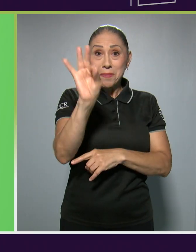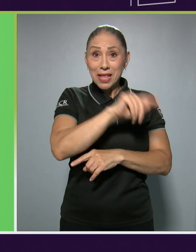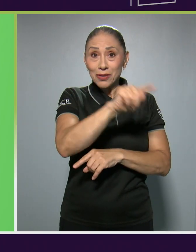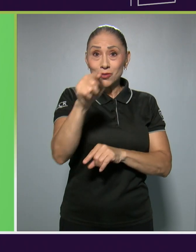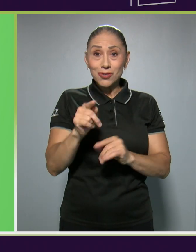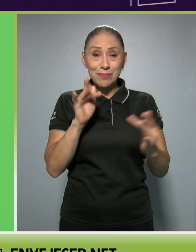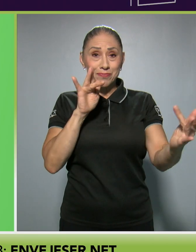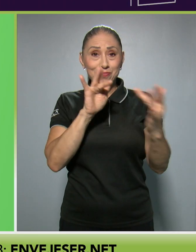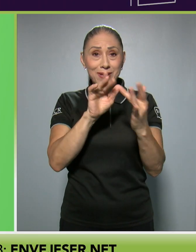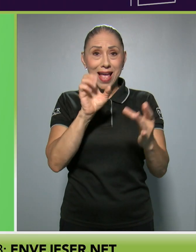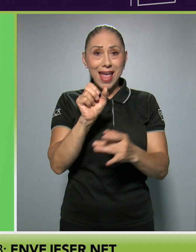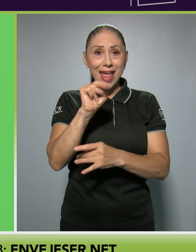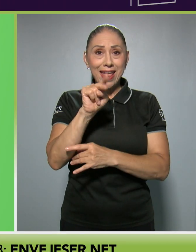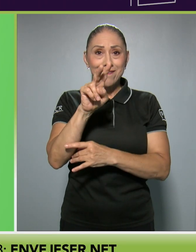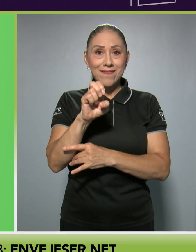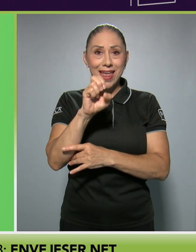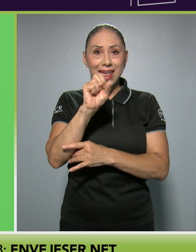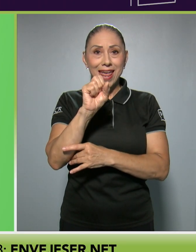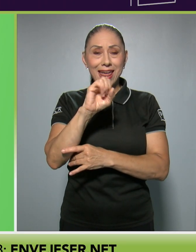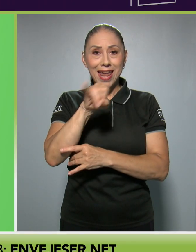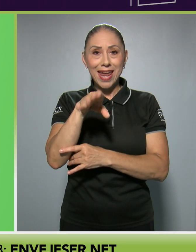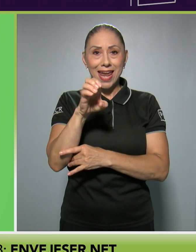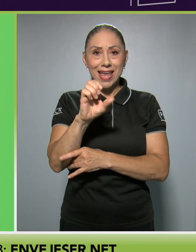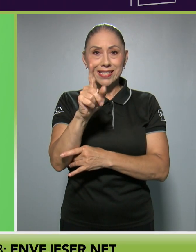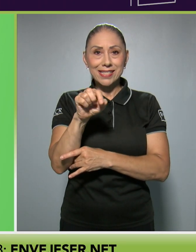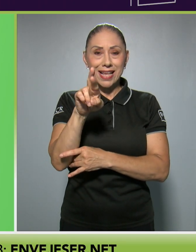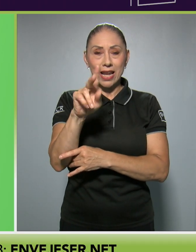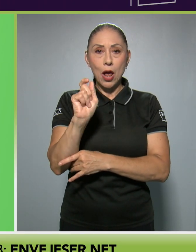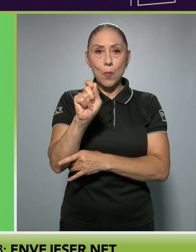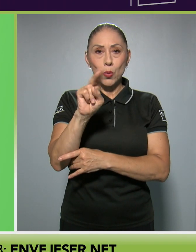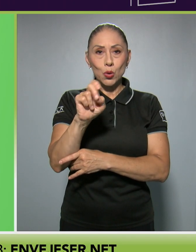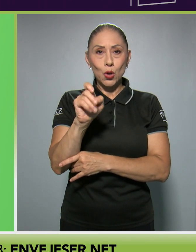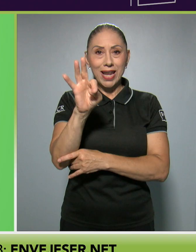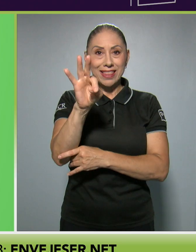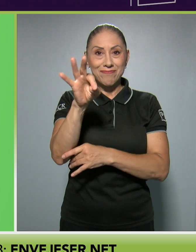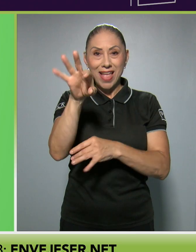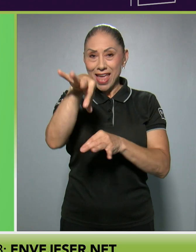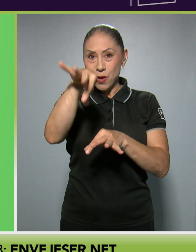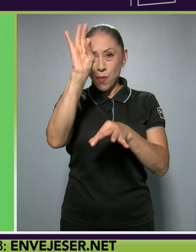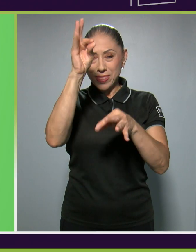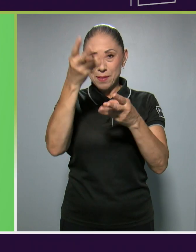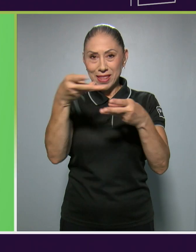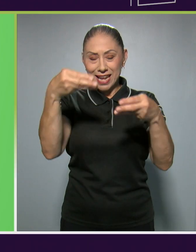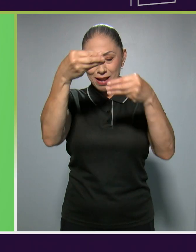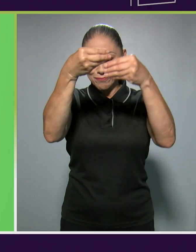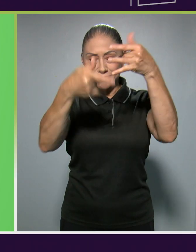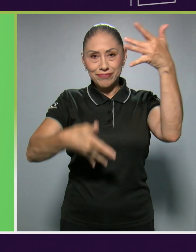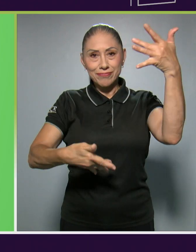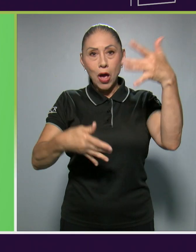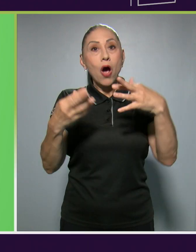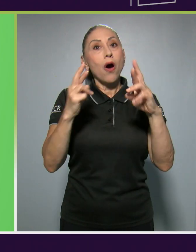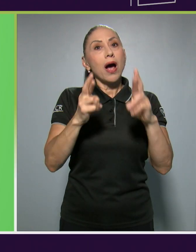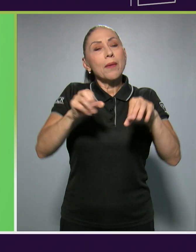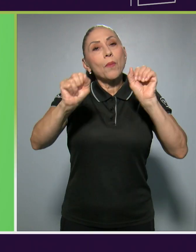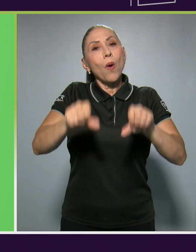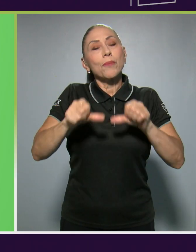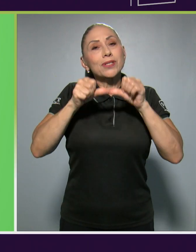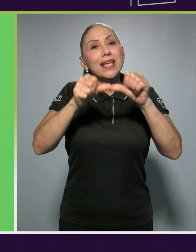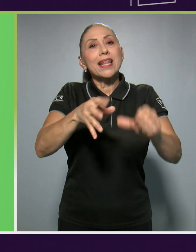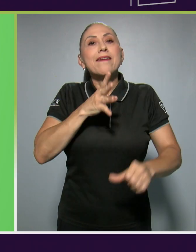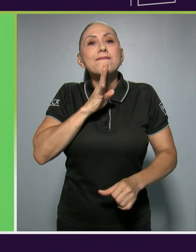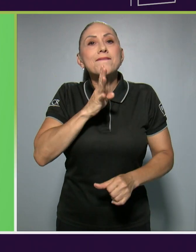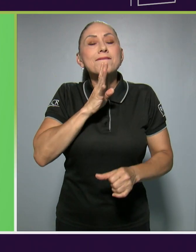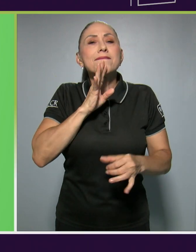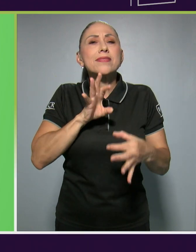sitio envejecer.net para que encuentren estos recursos y ojalá que podamos seguir conversando sobre todos estos recursos,